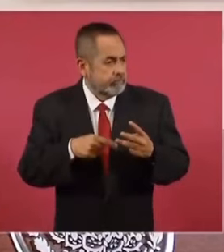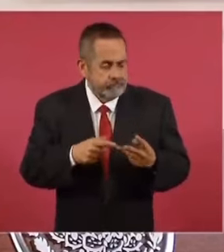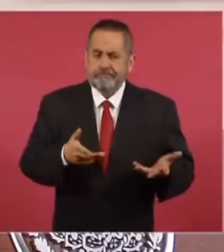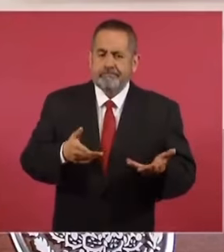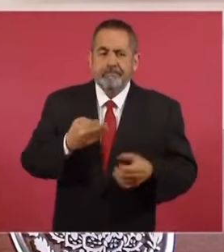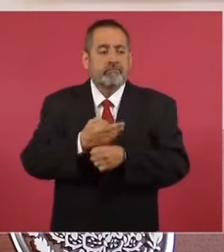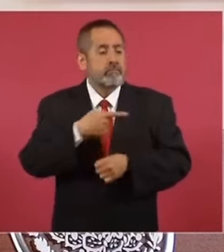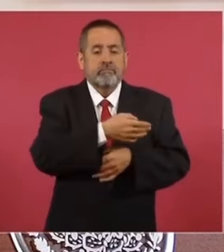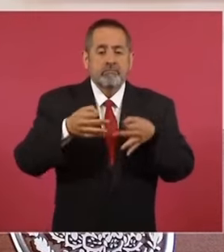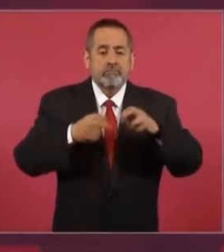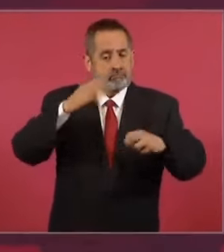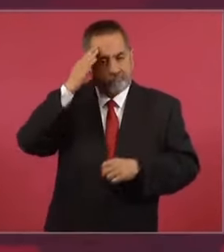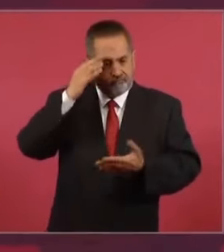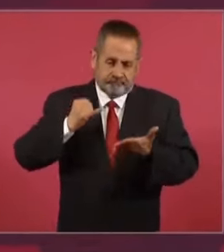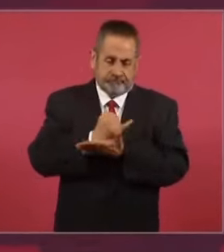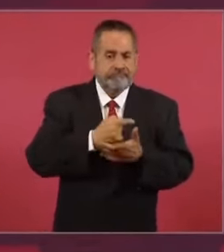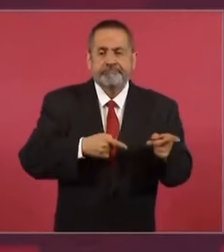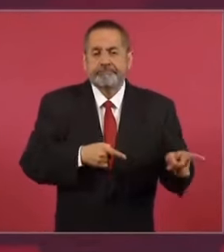ministro